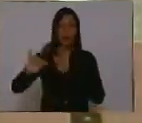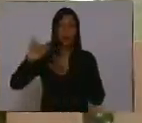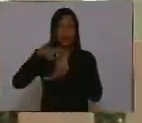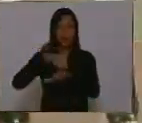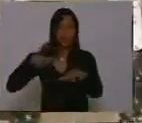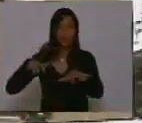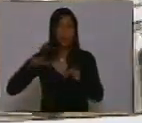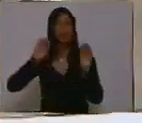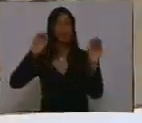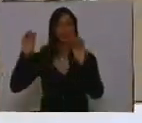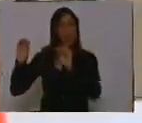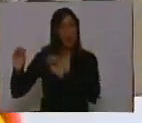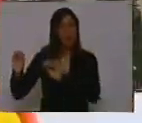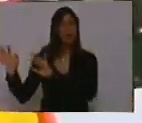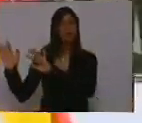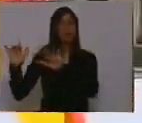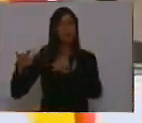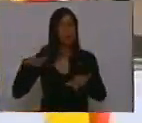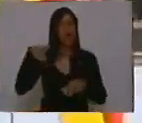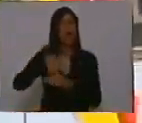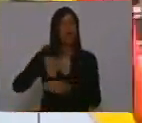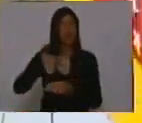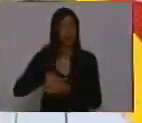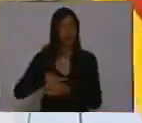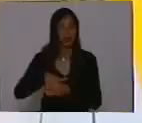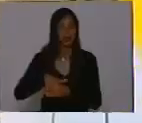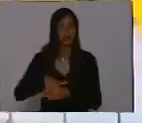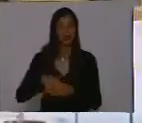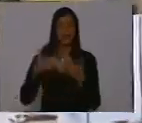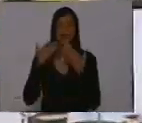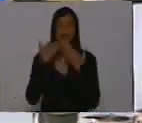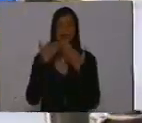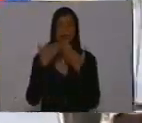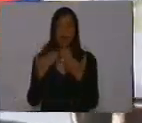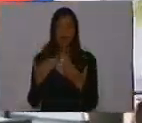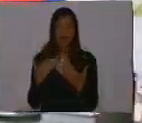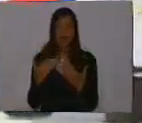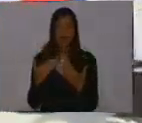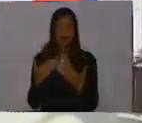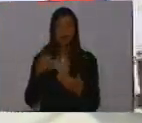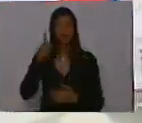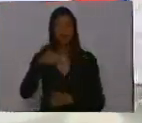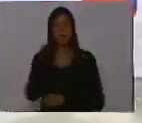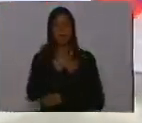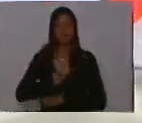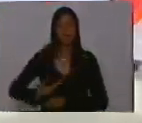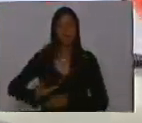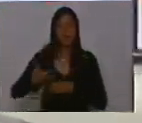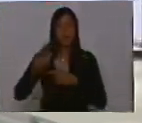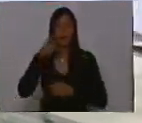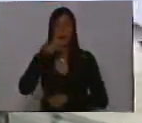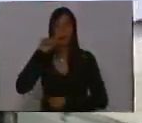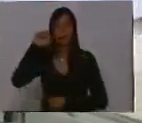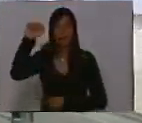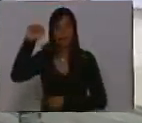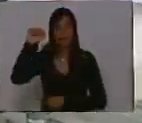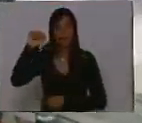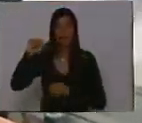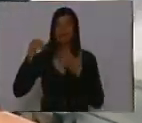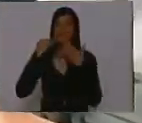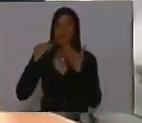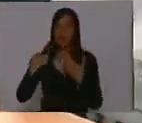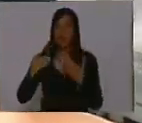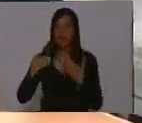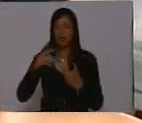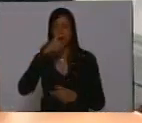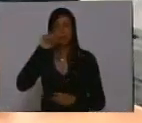Nacional Constituyente. Y tenemos que agradecerle profundamente a nuestro presidente Nicolás Maduro, que